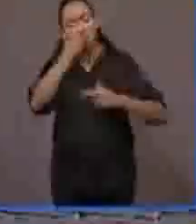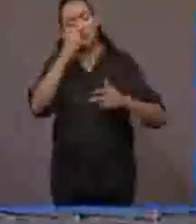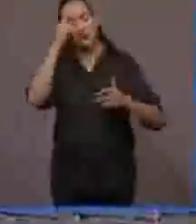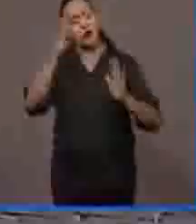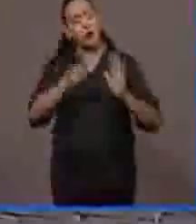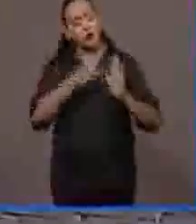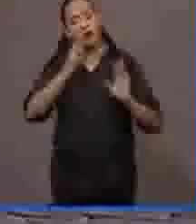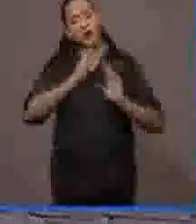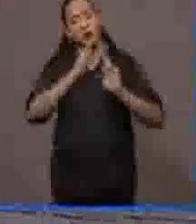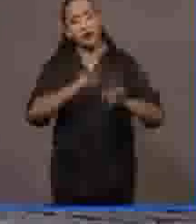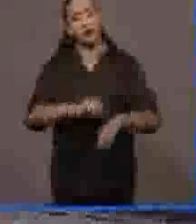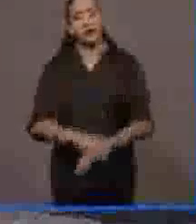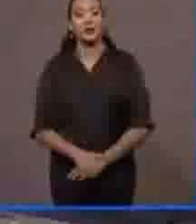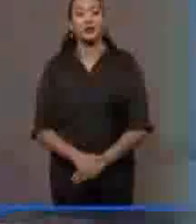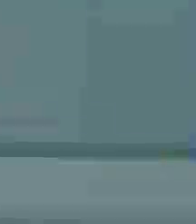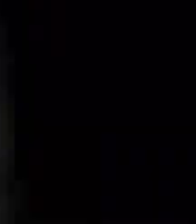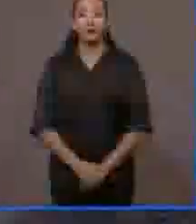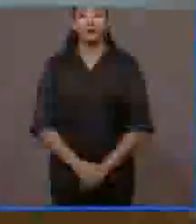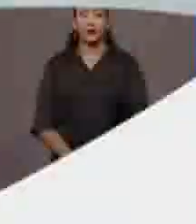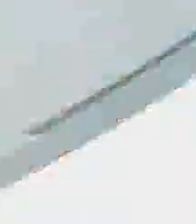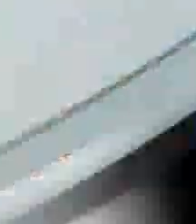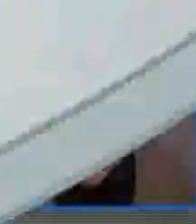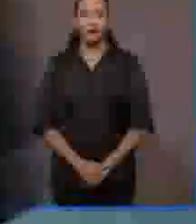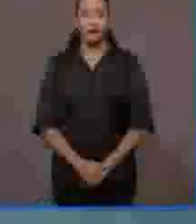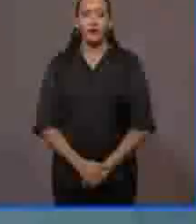nueva determinación.